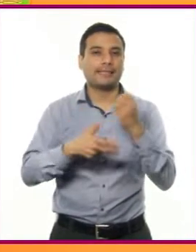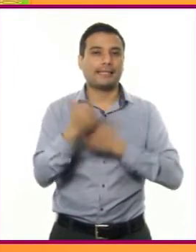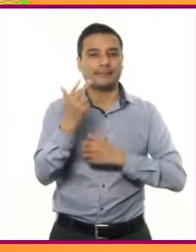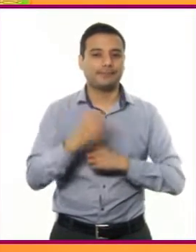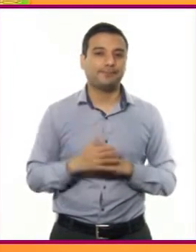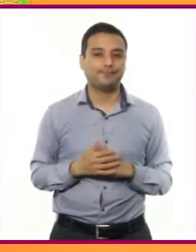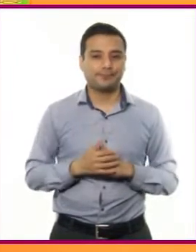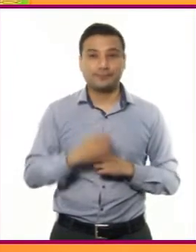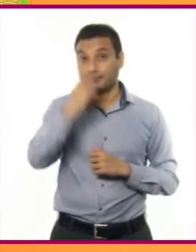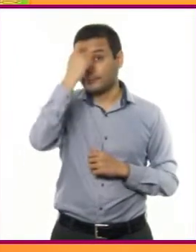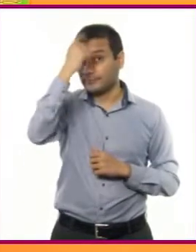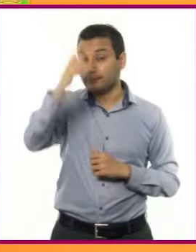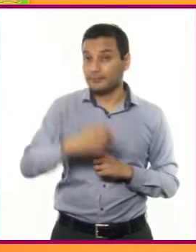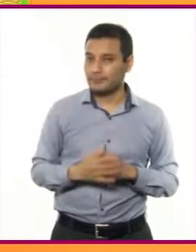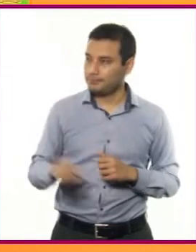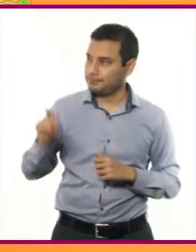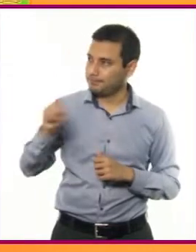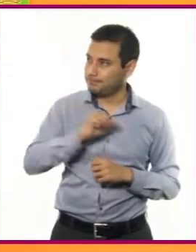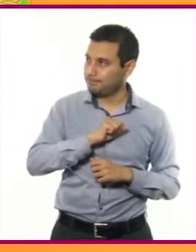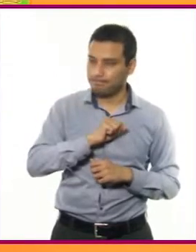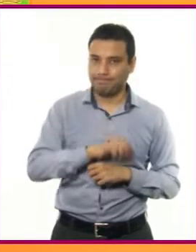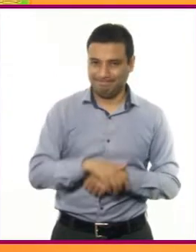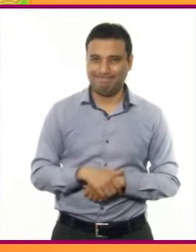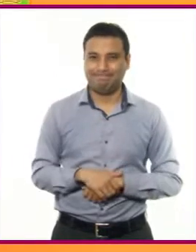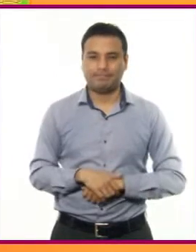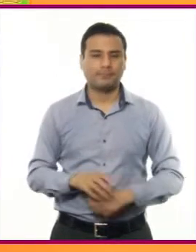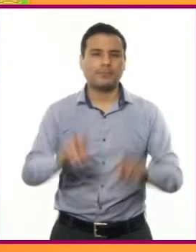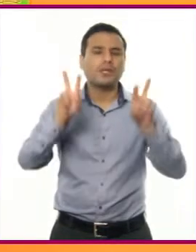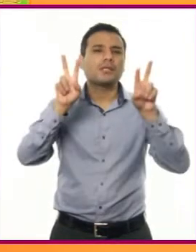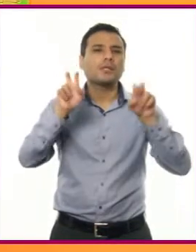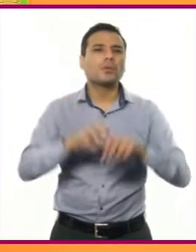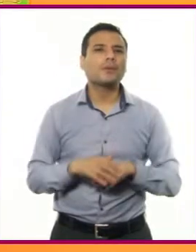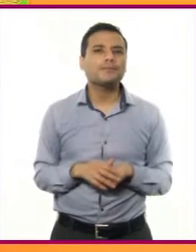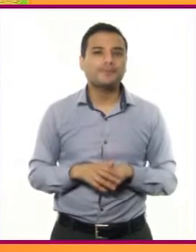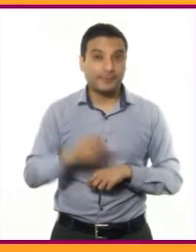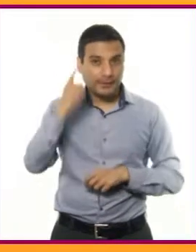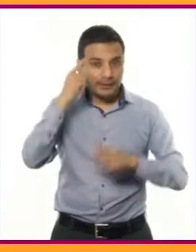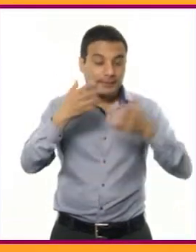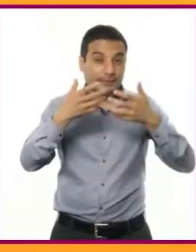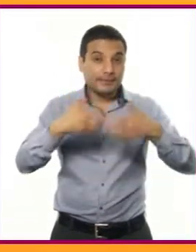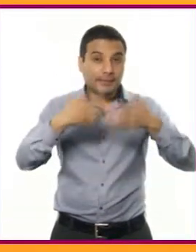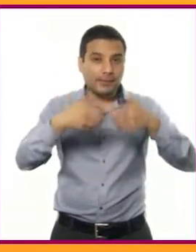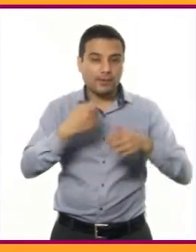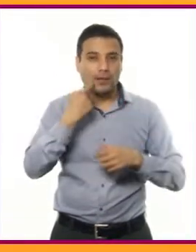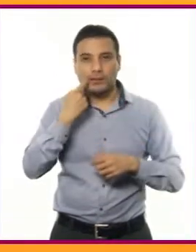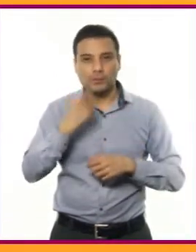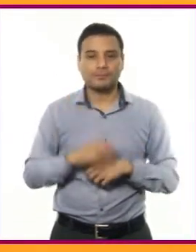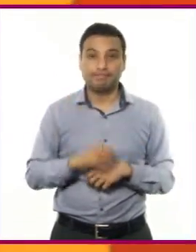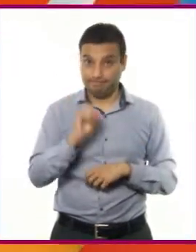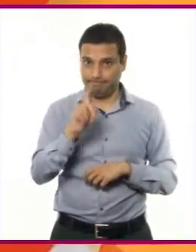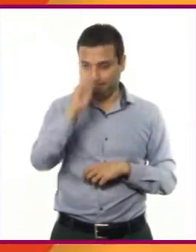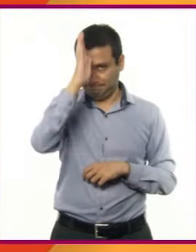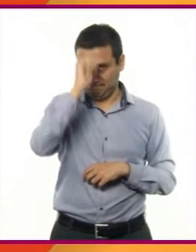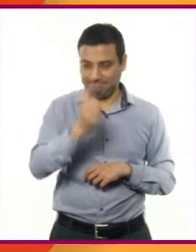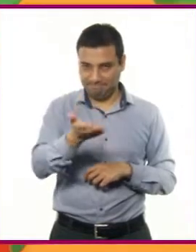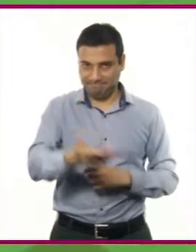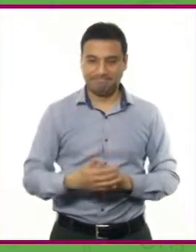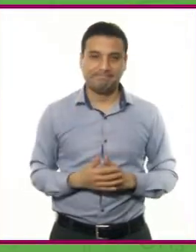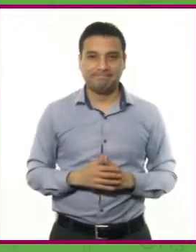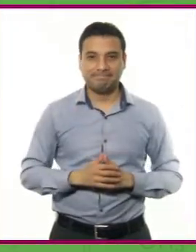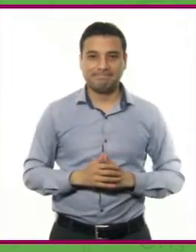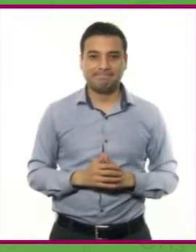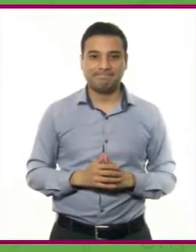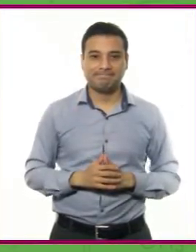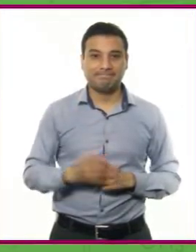por Verónica Guerrero Montelet, titulado El cerebro adicto. ¡Excelente! Veámoslo.